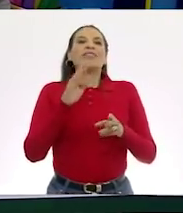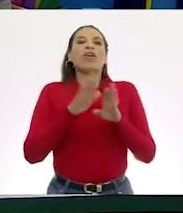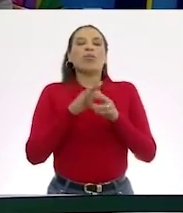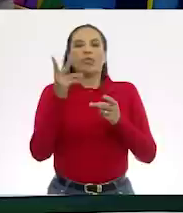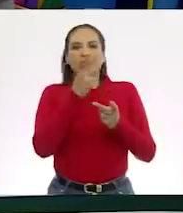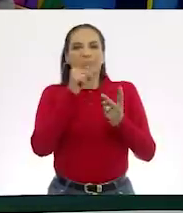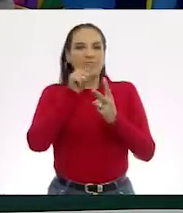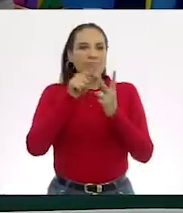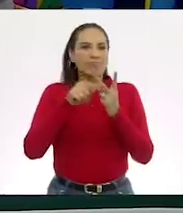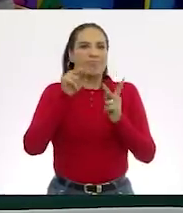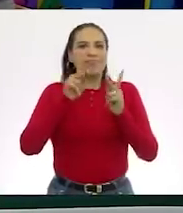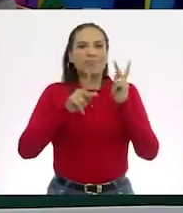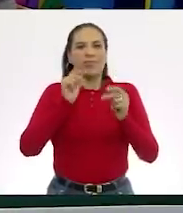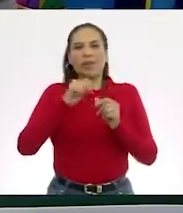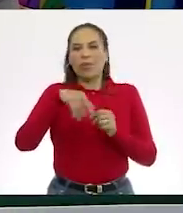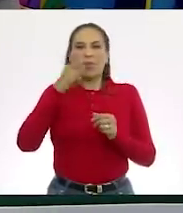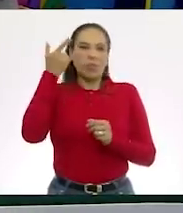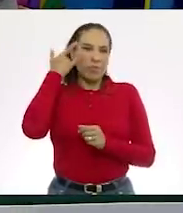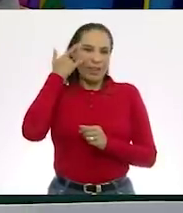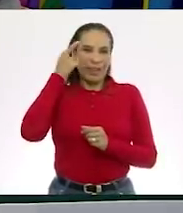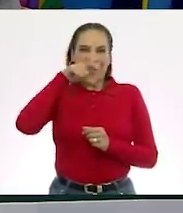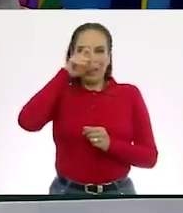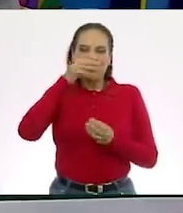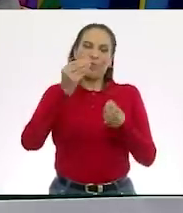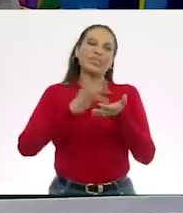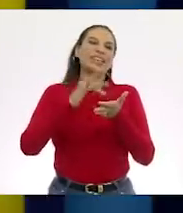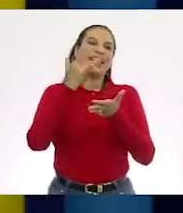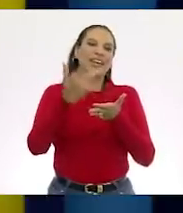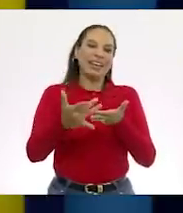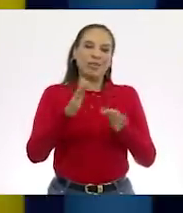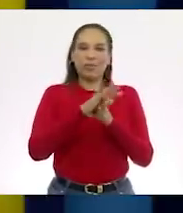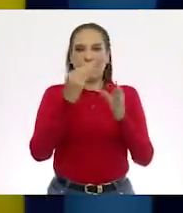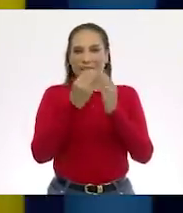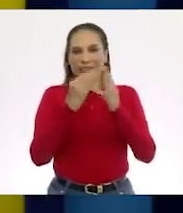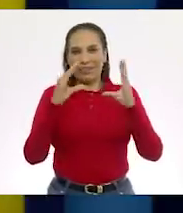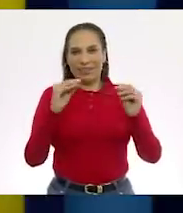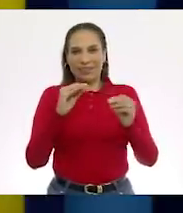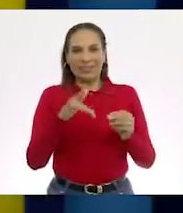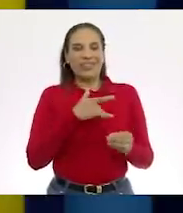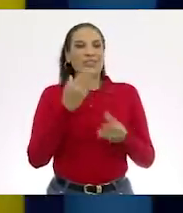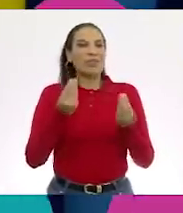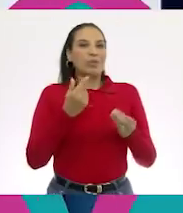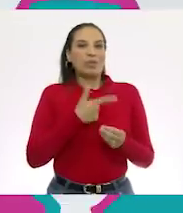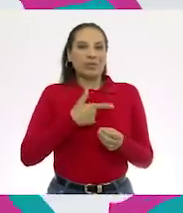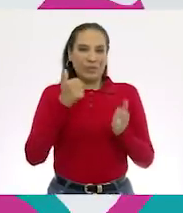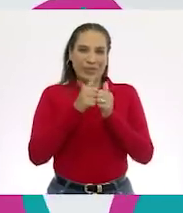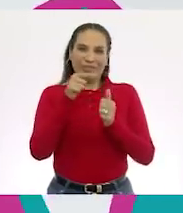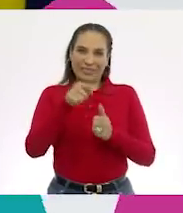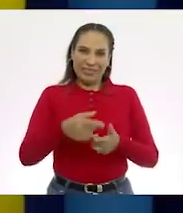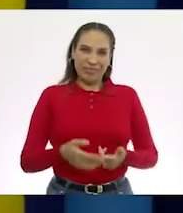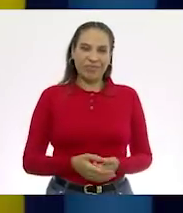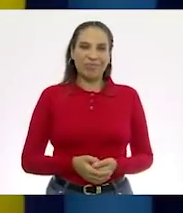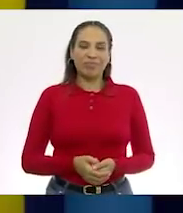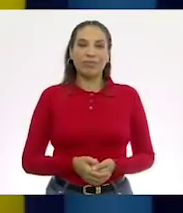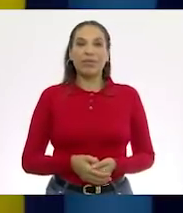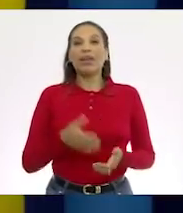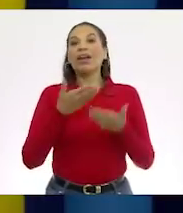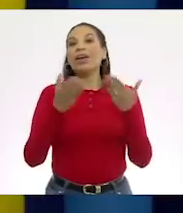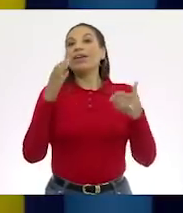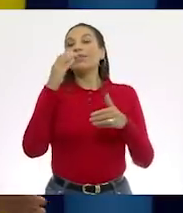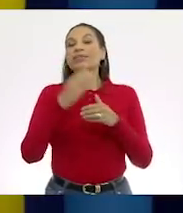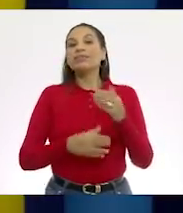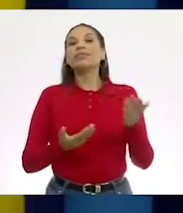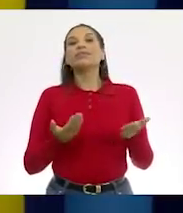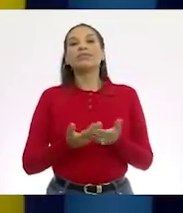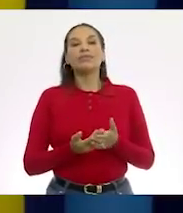Lolo. Sí, estuvo excelente eso. Muchísimas gracias por esta clase. Ha sido un placer estar con usted. Hemos